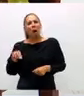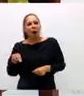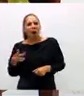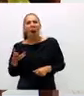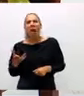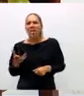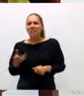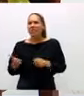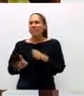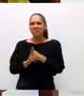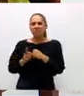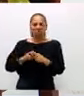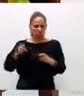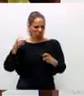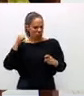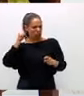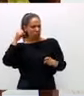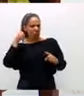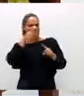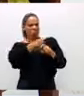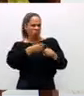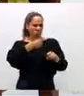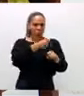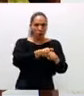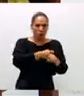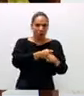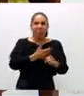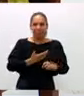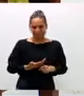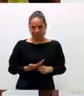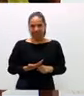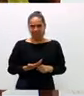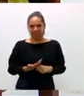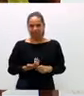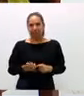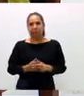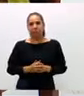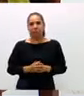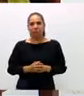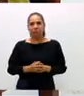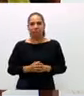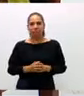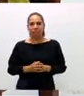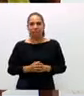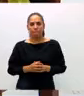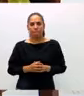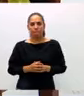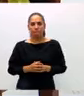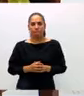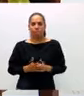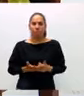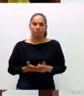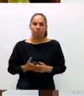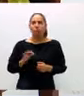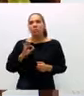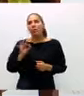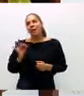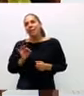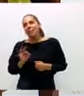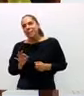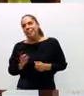has puesto énfasis en este comportamiento violento. Entonces, como decíamos en la